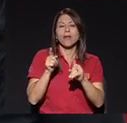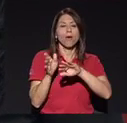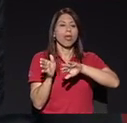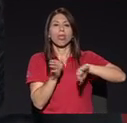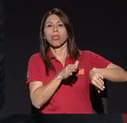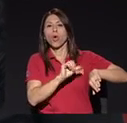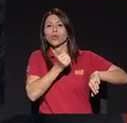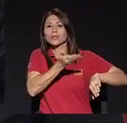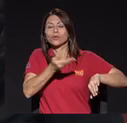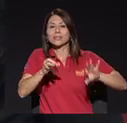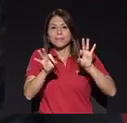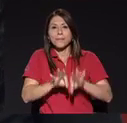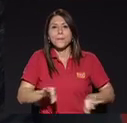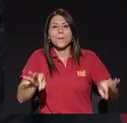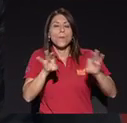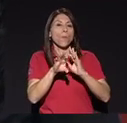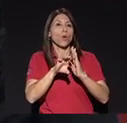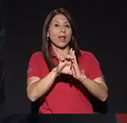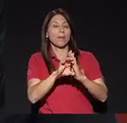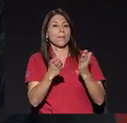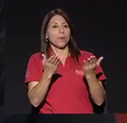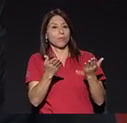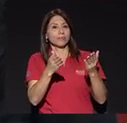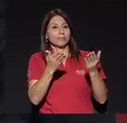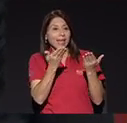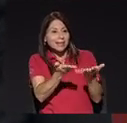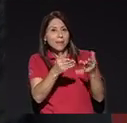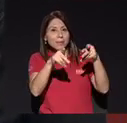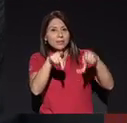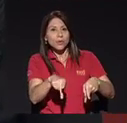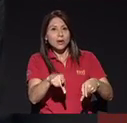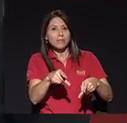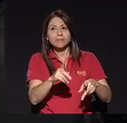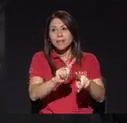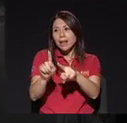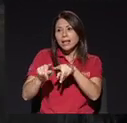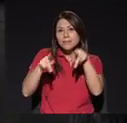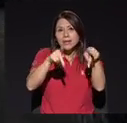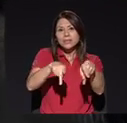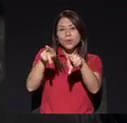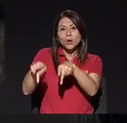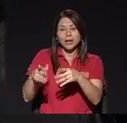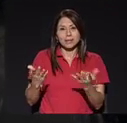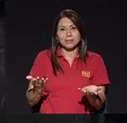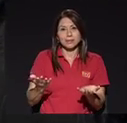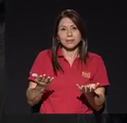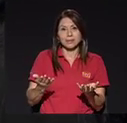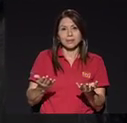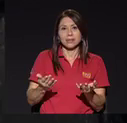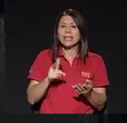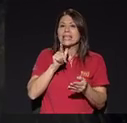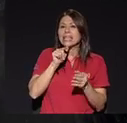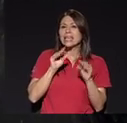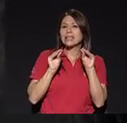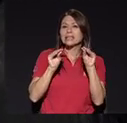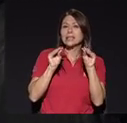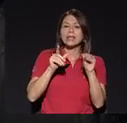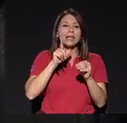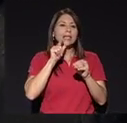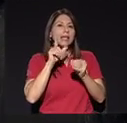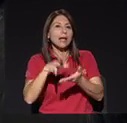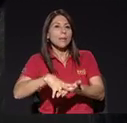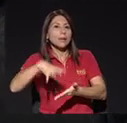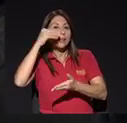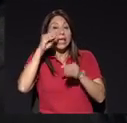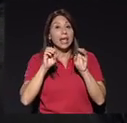elementos fundamentales como son esa persona, las personas, porque quien enseña y quien aprende, porque la educación es un